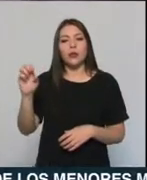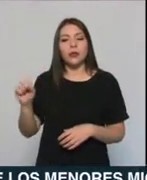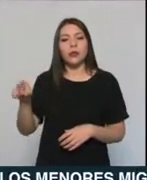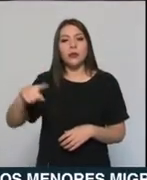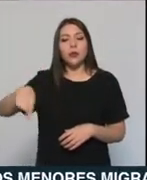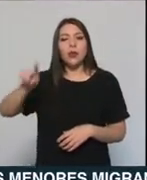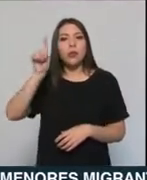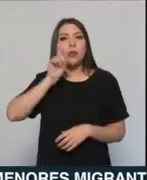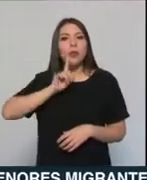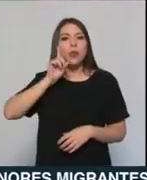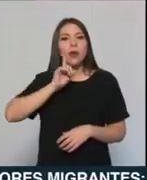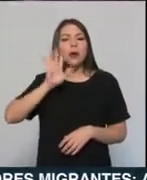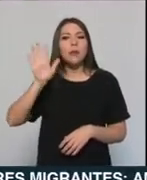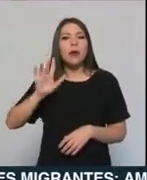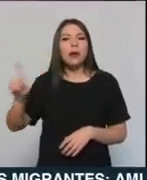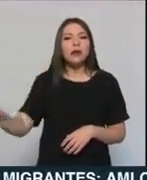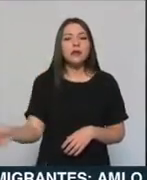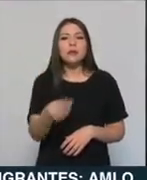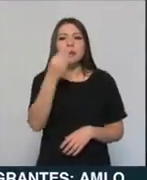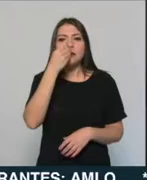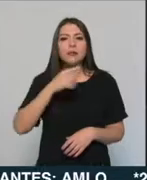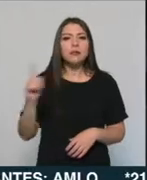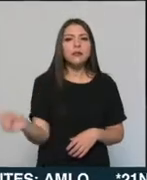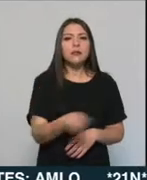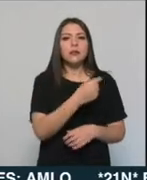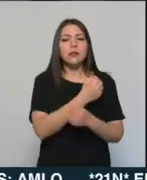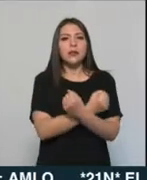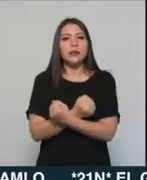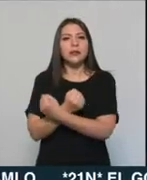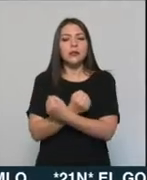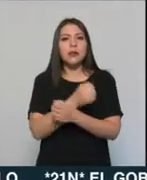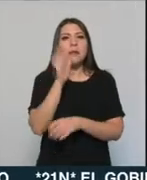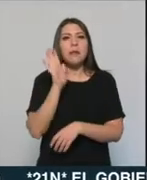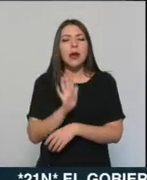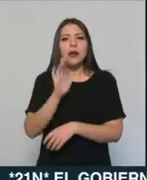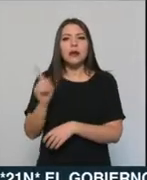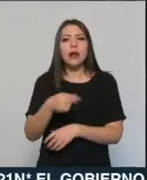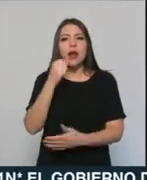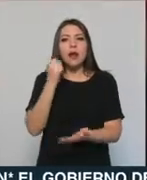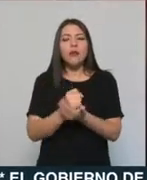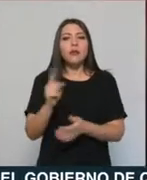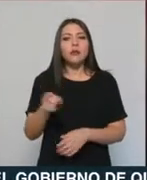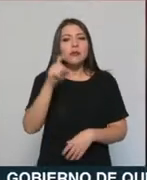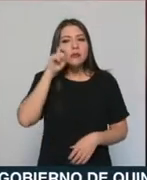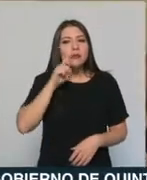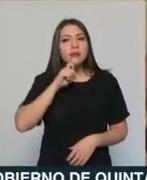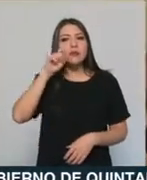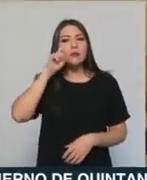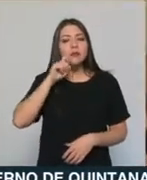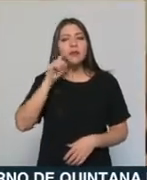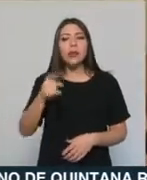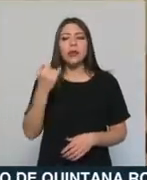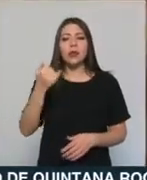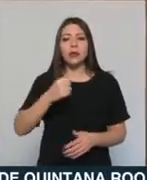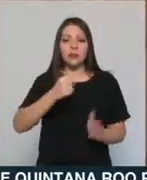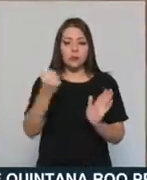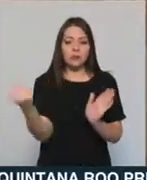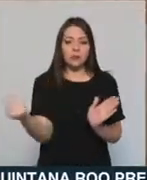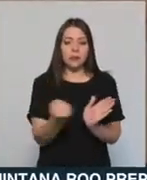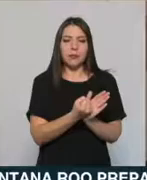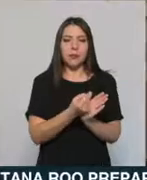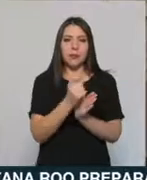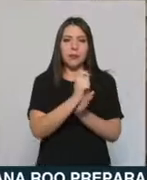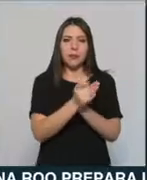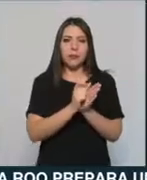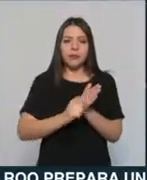mujeres eran tratadas como esclavas sexuales y eran marcadas con las iniciales del líder. Tras las declaraciones se abrieron investigaciones en